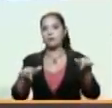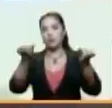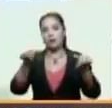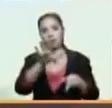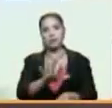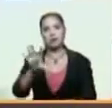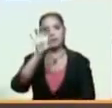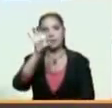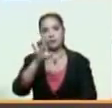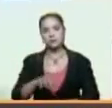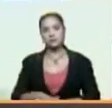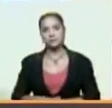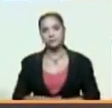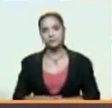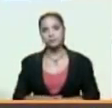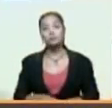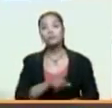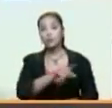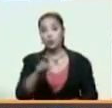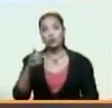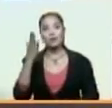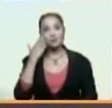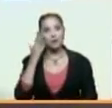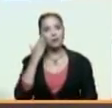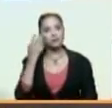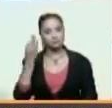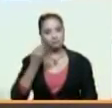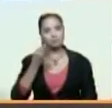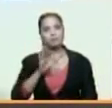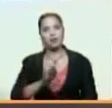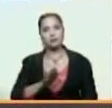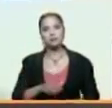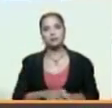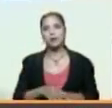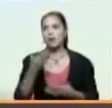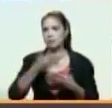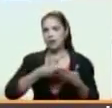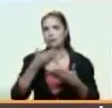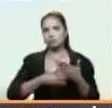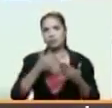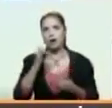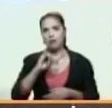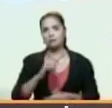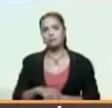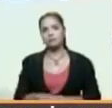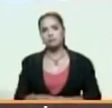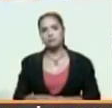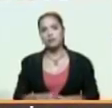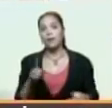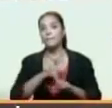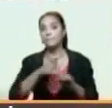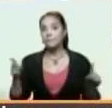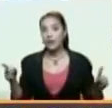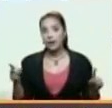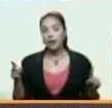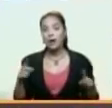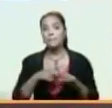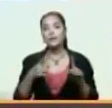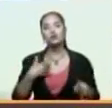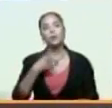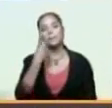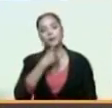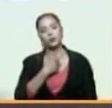país. Y ustedes saben que eso fue así, eso está registrado. Pero yo me hago esta